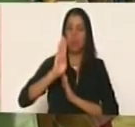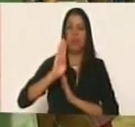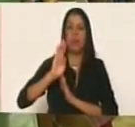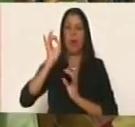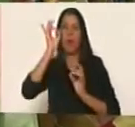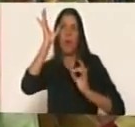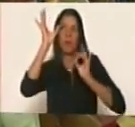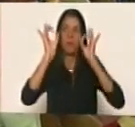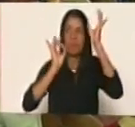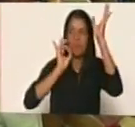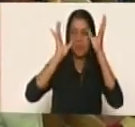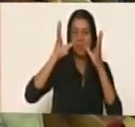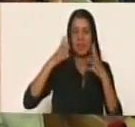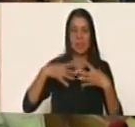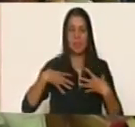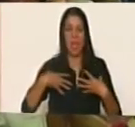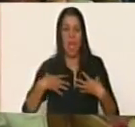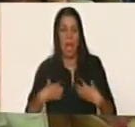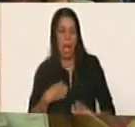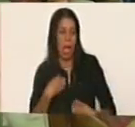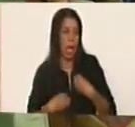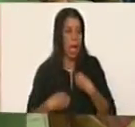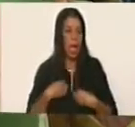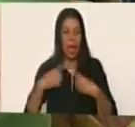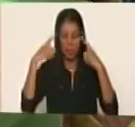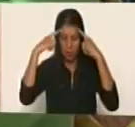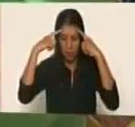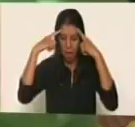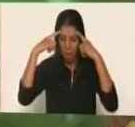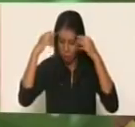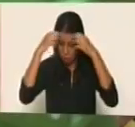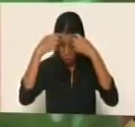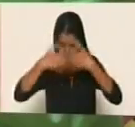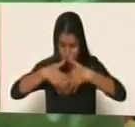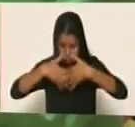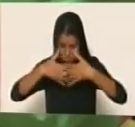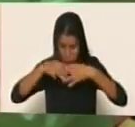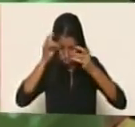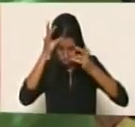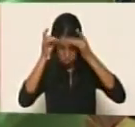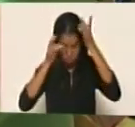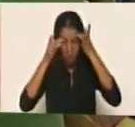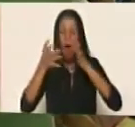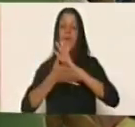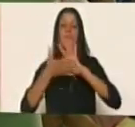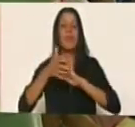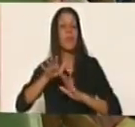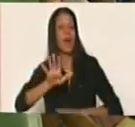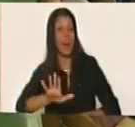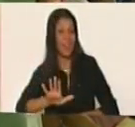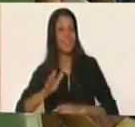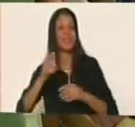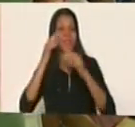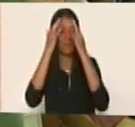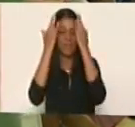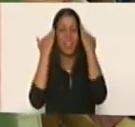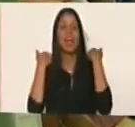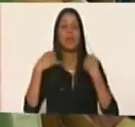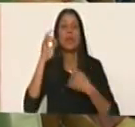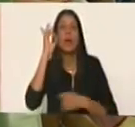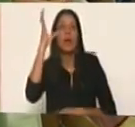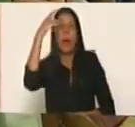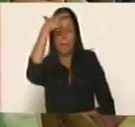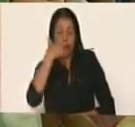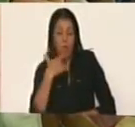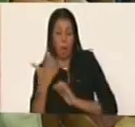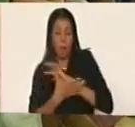el día nace de la noche oscura. Es en la crisis que nace la inventiva, los descubrimientos y las grandes estrategias. Quien supera la crisis